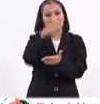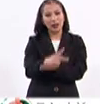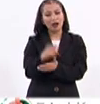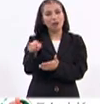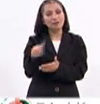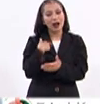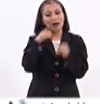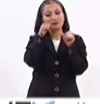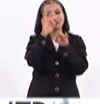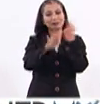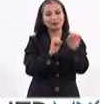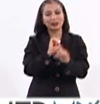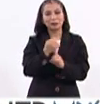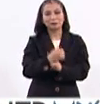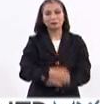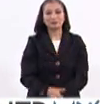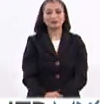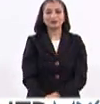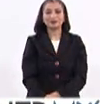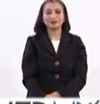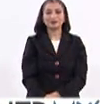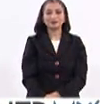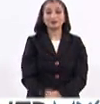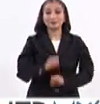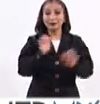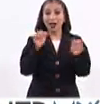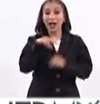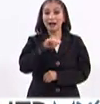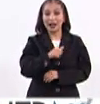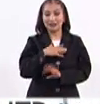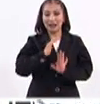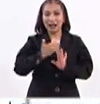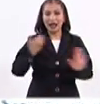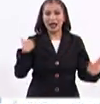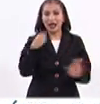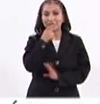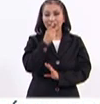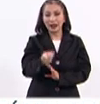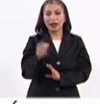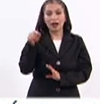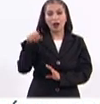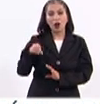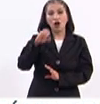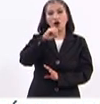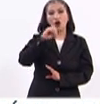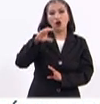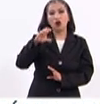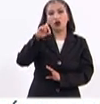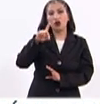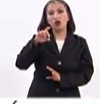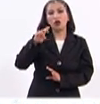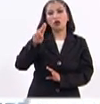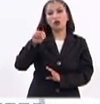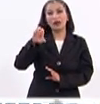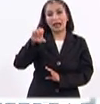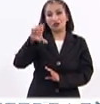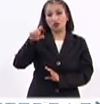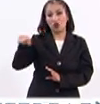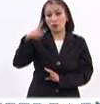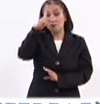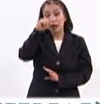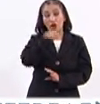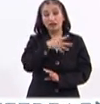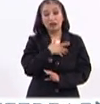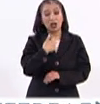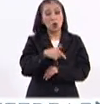país para atender esta situación. Así es, Ana Cristina, ya lo adelantaste. De acuerdo con el Fondo de las Naciones Unidas para la Infancia,